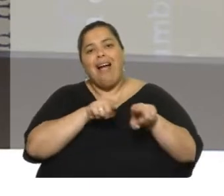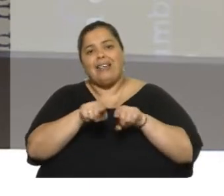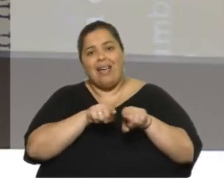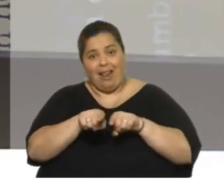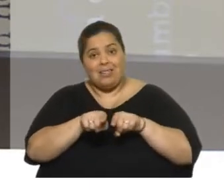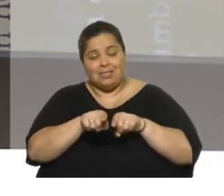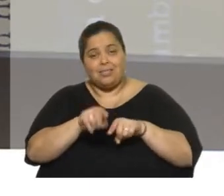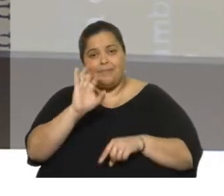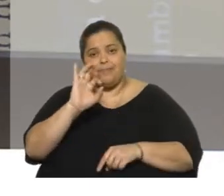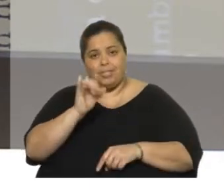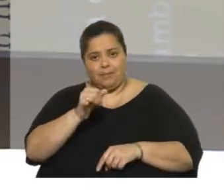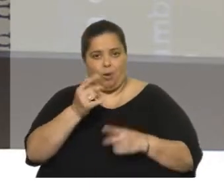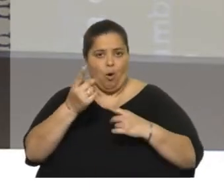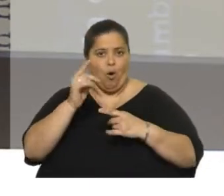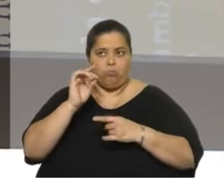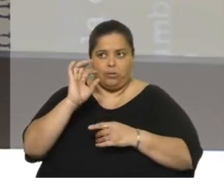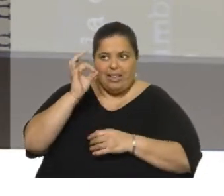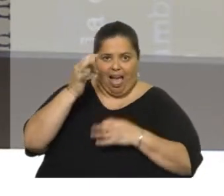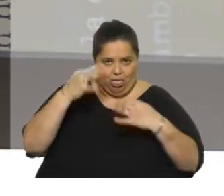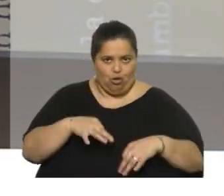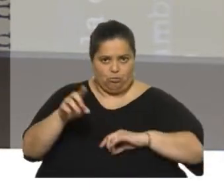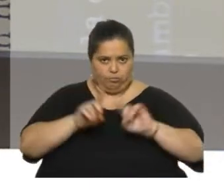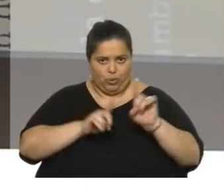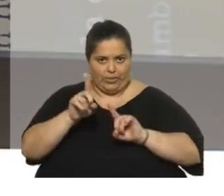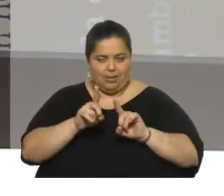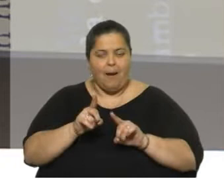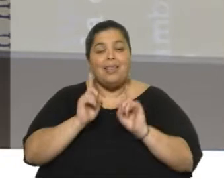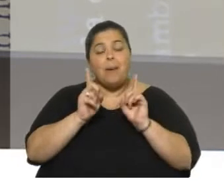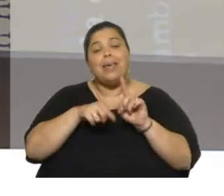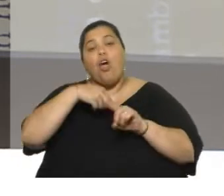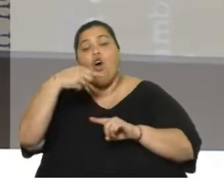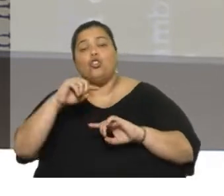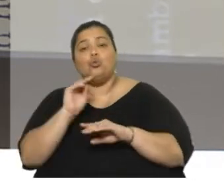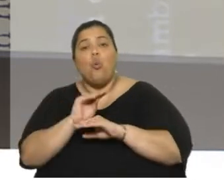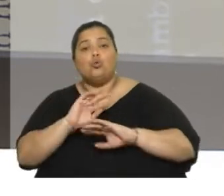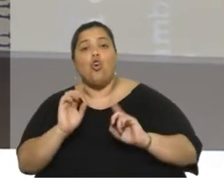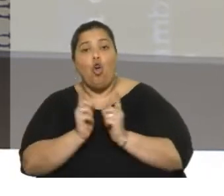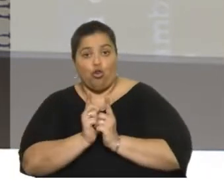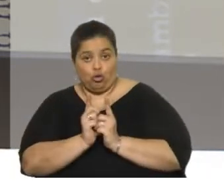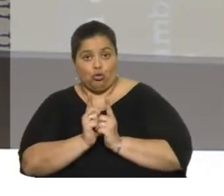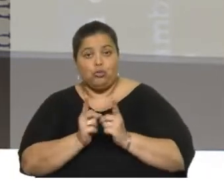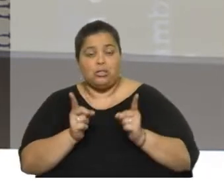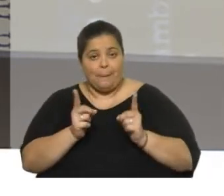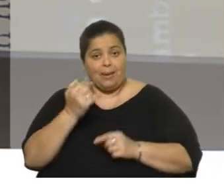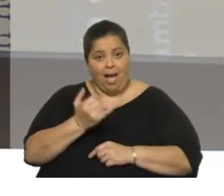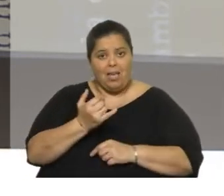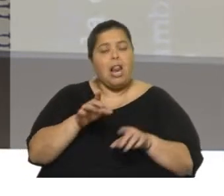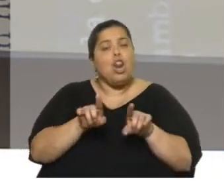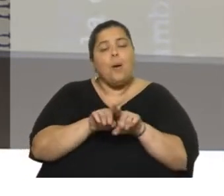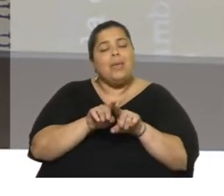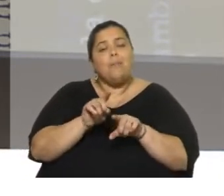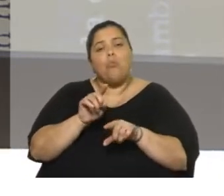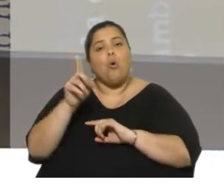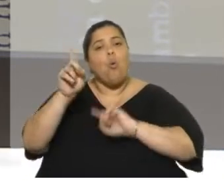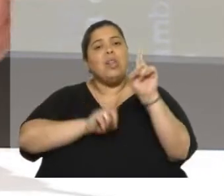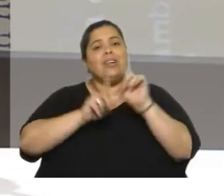grado. Y varias ofertas de posgrado, cursos cortos, un poco donde van las universidades modernas, ¿no?